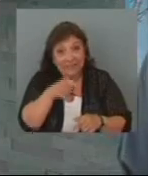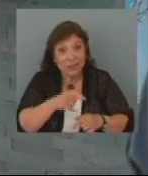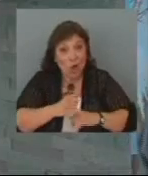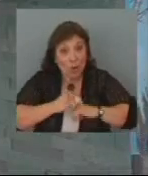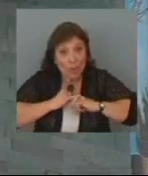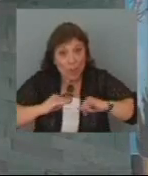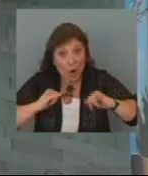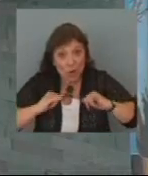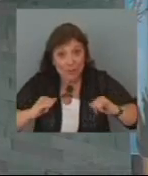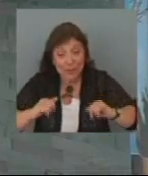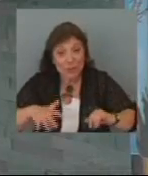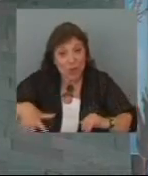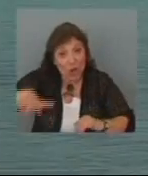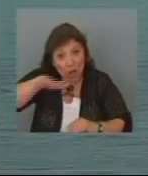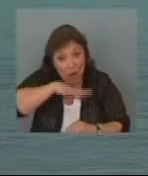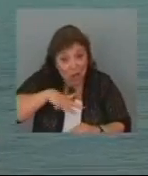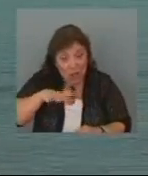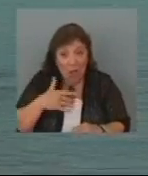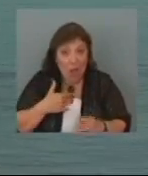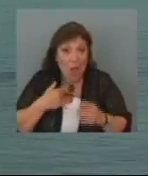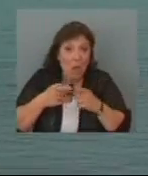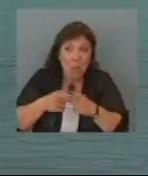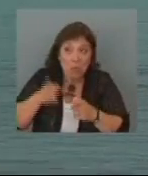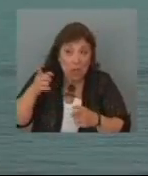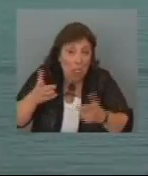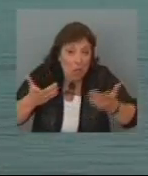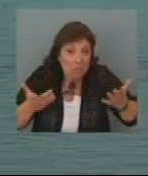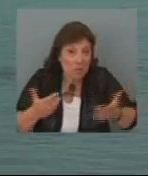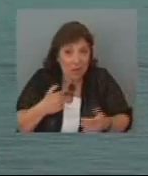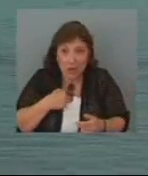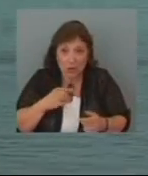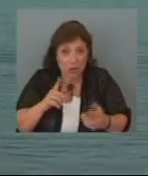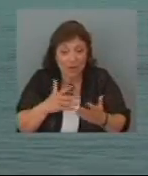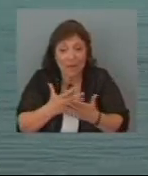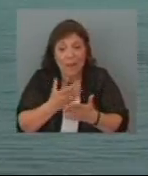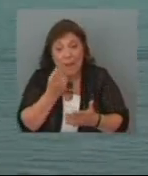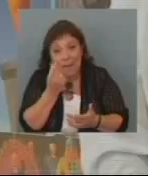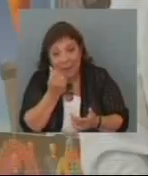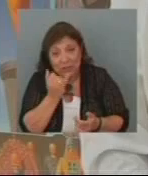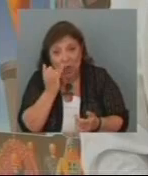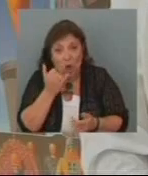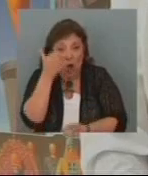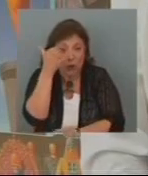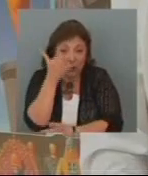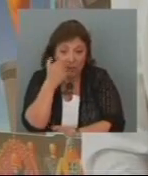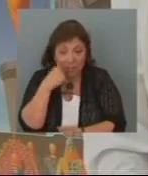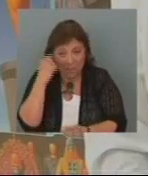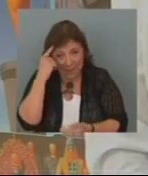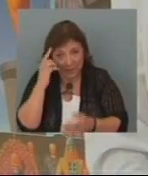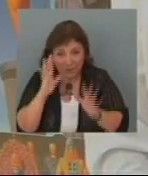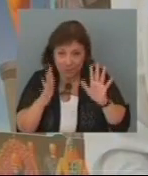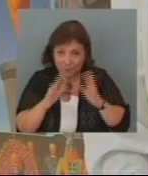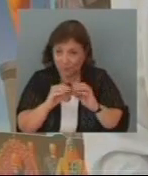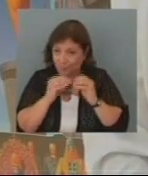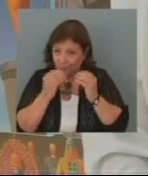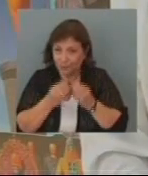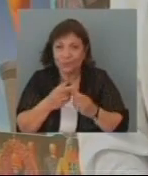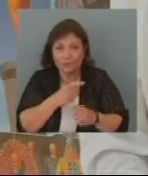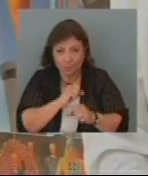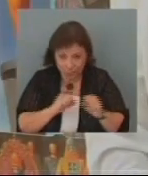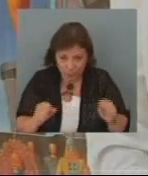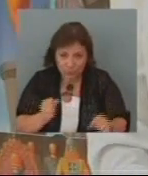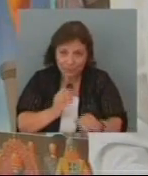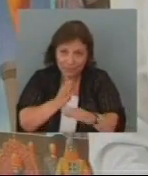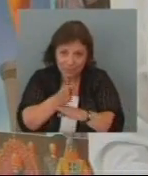que se haga del este a nosotros no nos afecta. Con precios en alojamiento y gastronomía, pensamos que van a ser totalmente accesibles y en